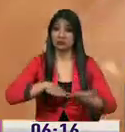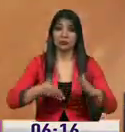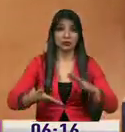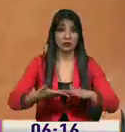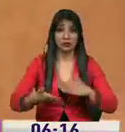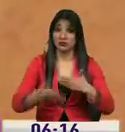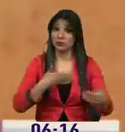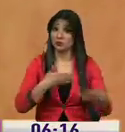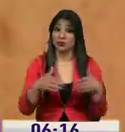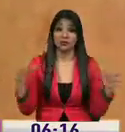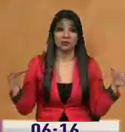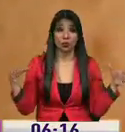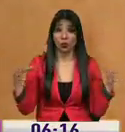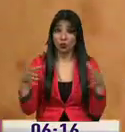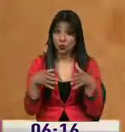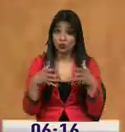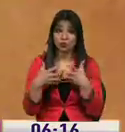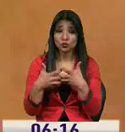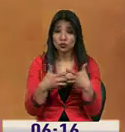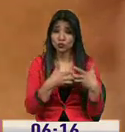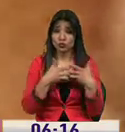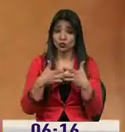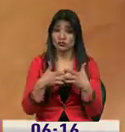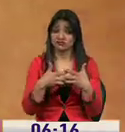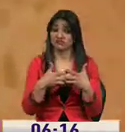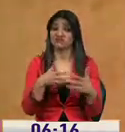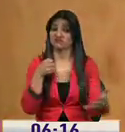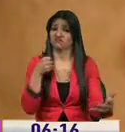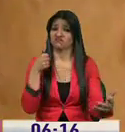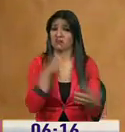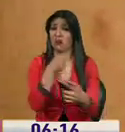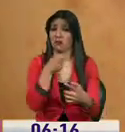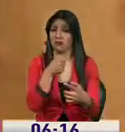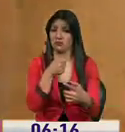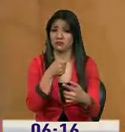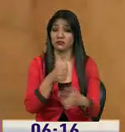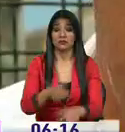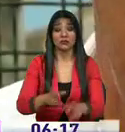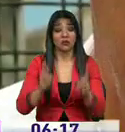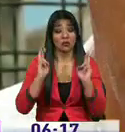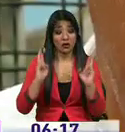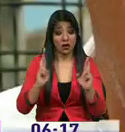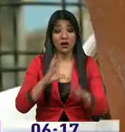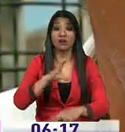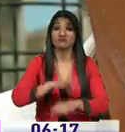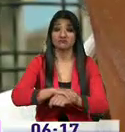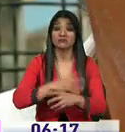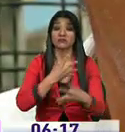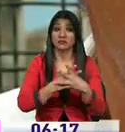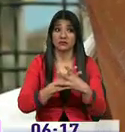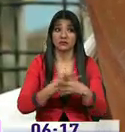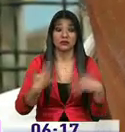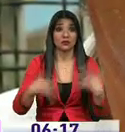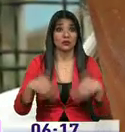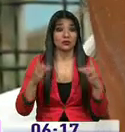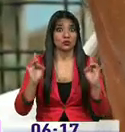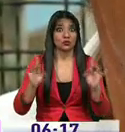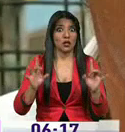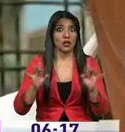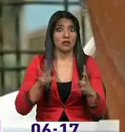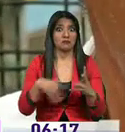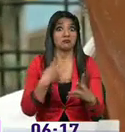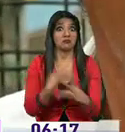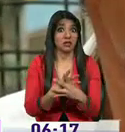unir más y en realidad esperamos que el señor lo detengan. Buena hora que se lo llevaron preso porque la